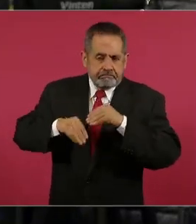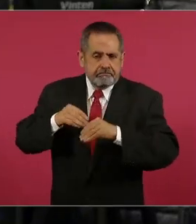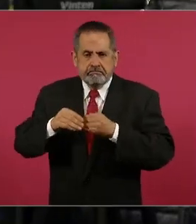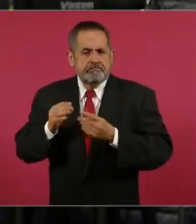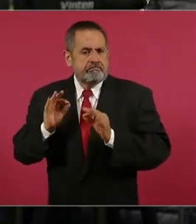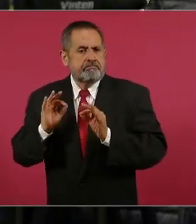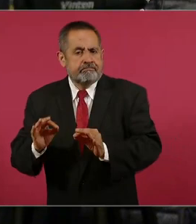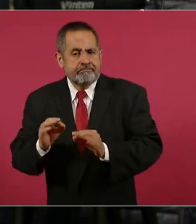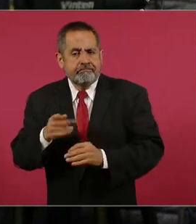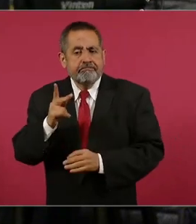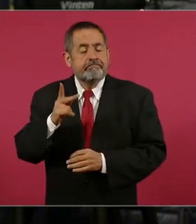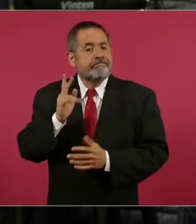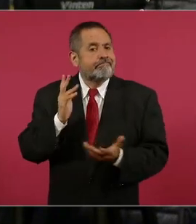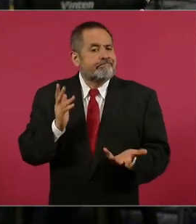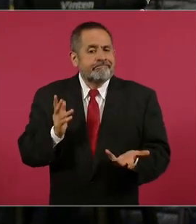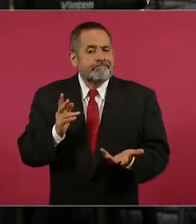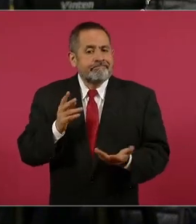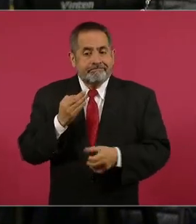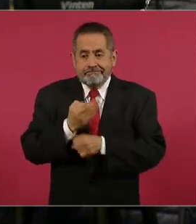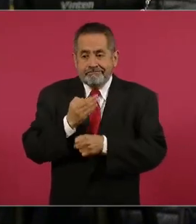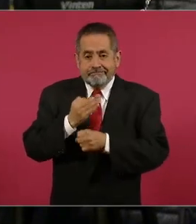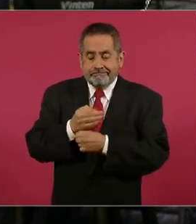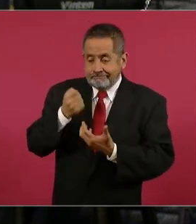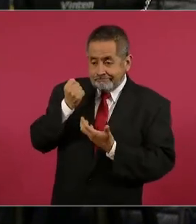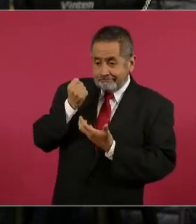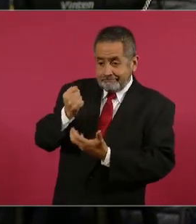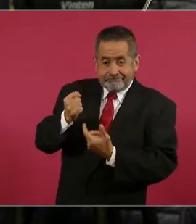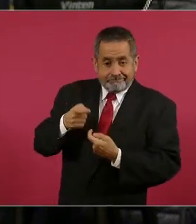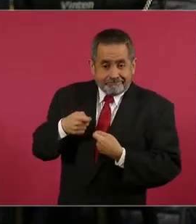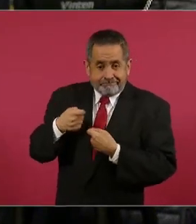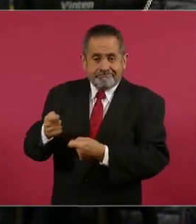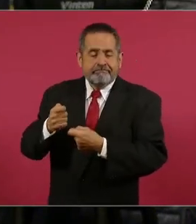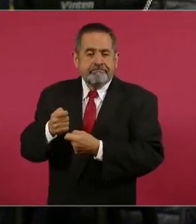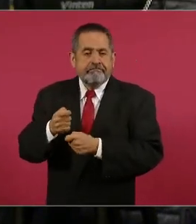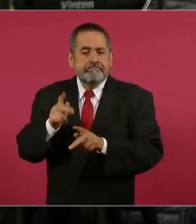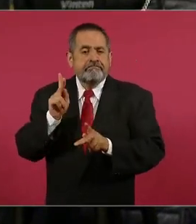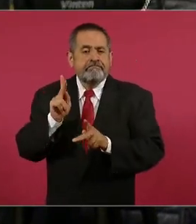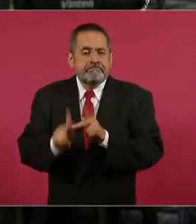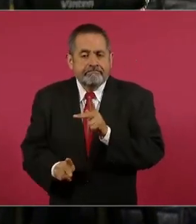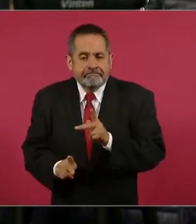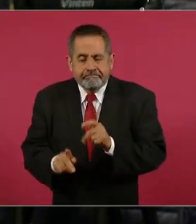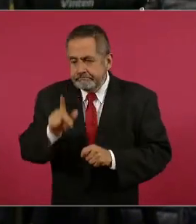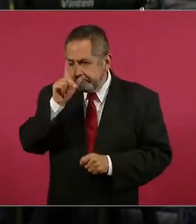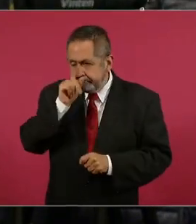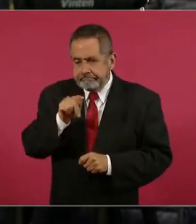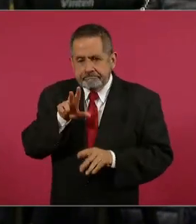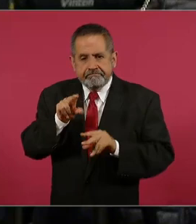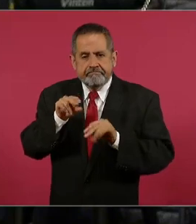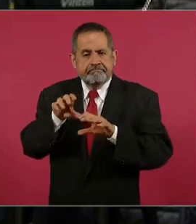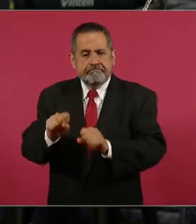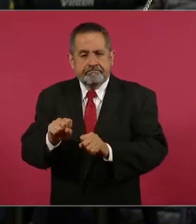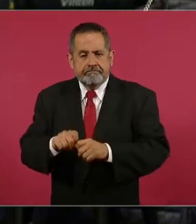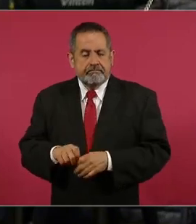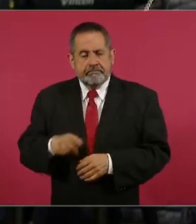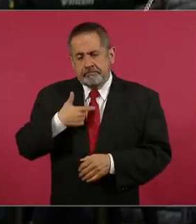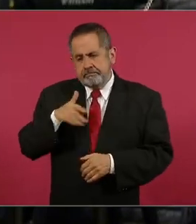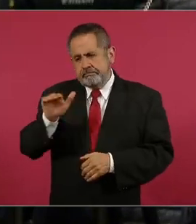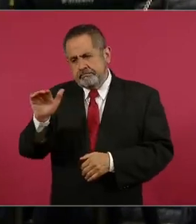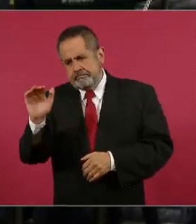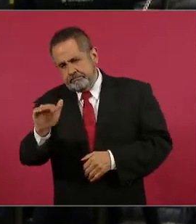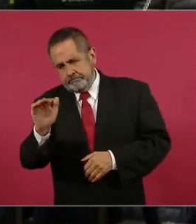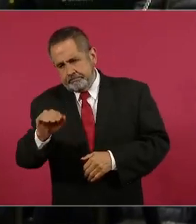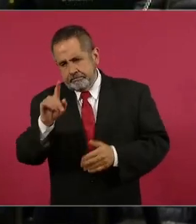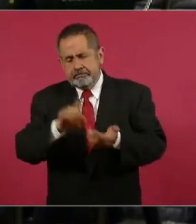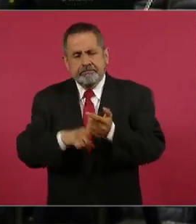Sin embargo, la asignación que se destina queda corta para cumplir con este monto. Haría el exhorto desde